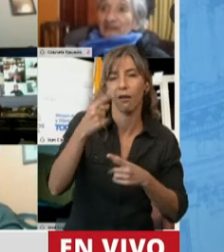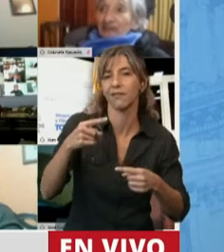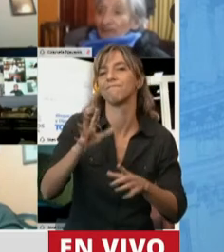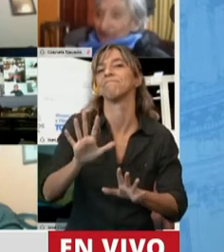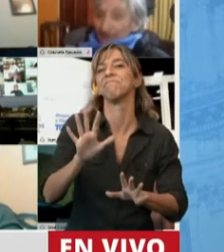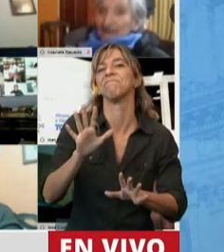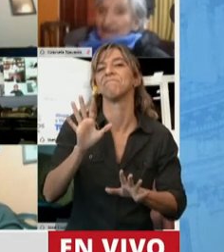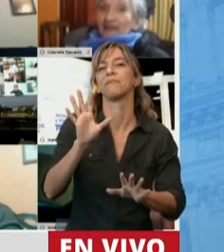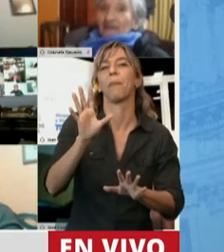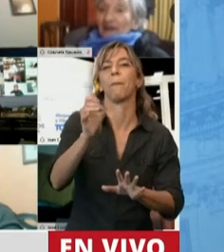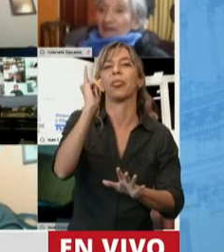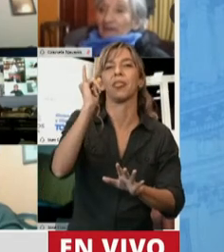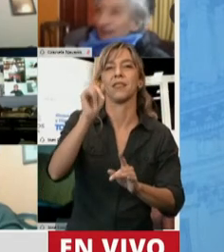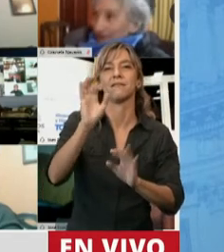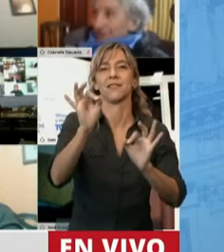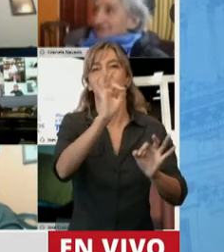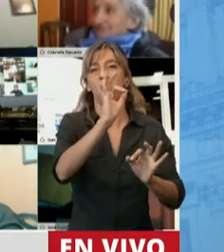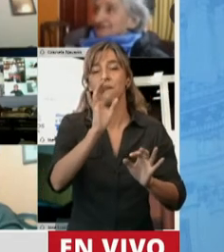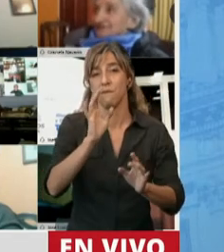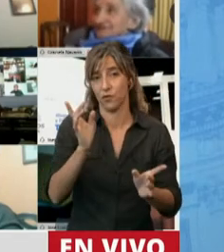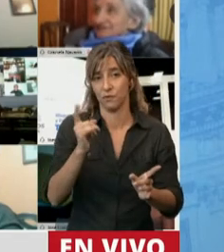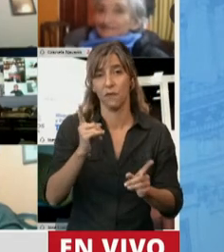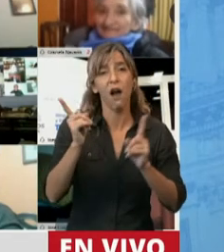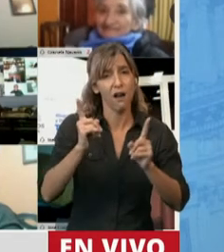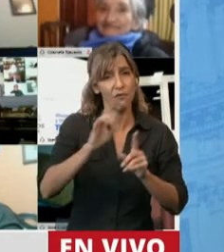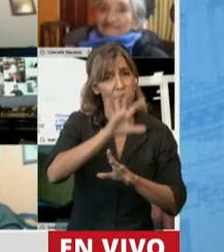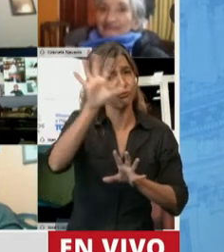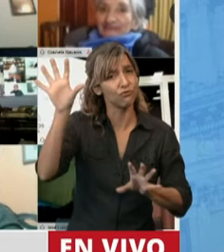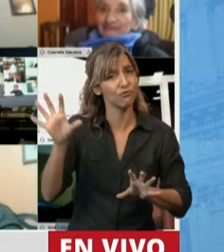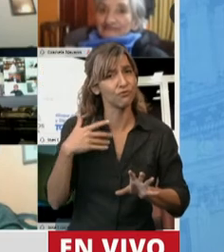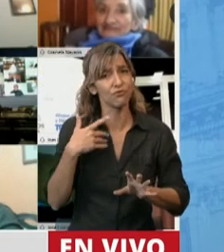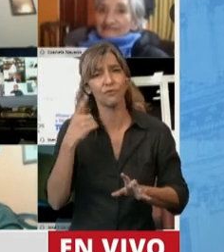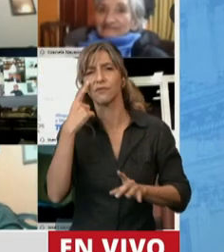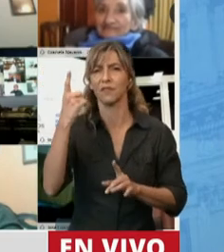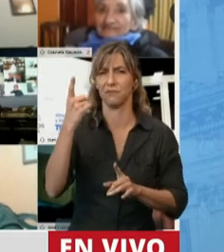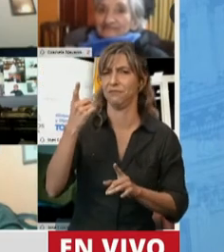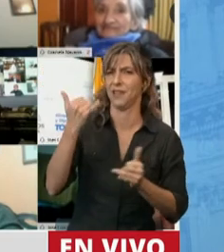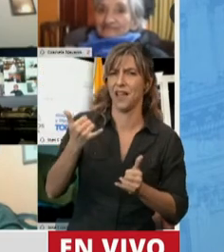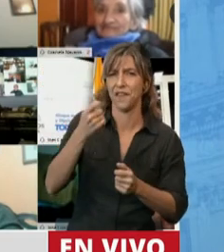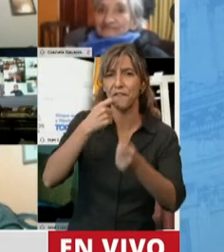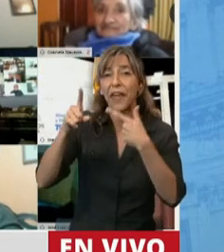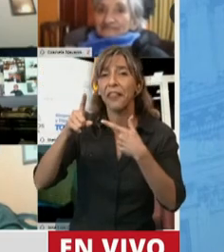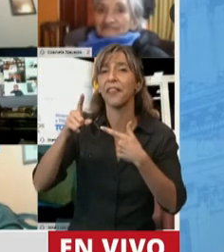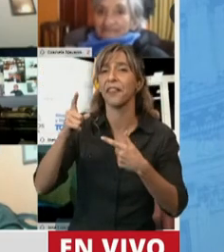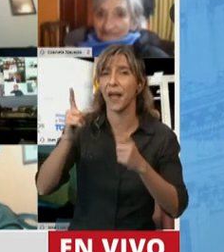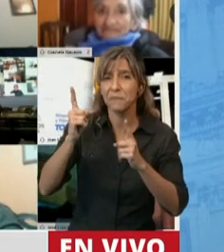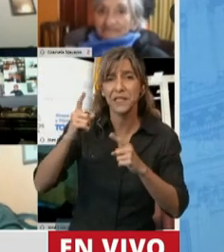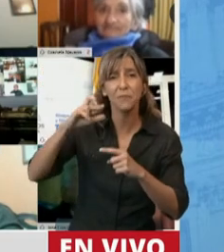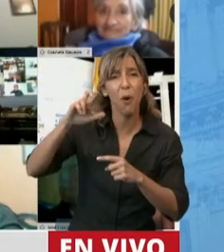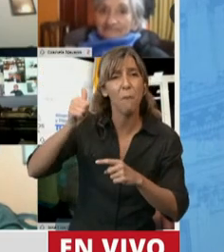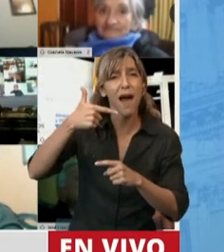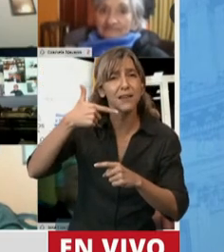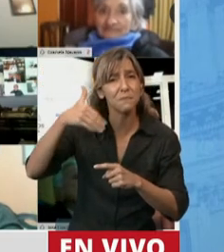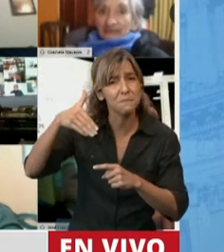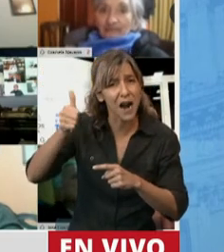región, ya se ha detectado la venta clandestina de plasma de dudosa procedencia. Por eso esta ley nos sigue poniendo